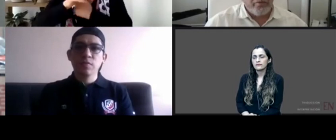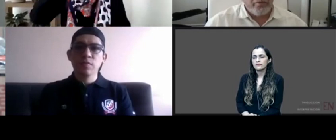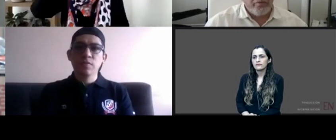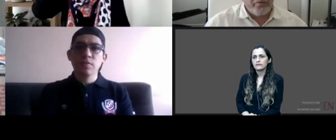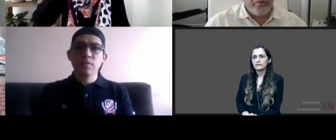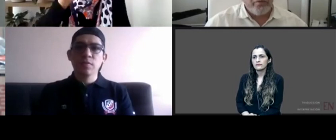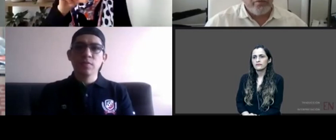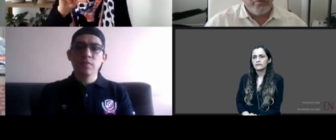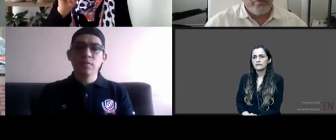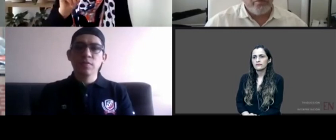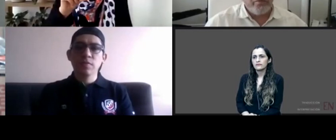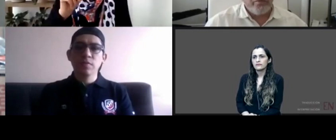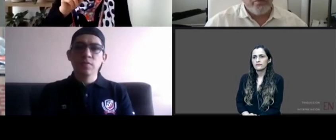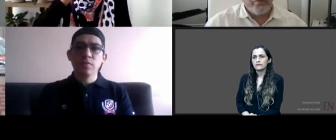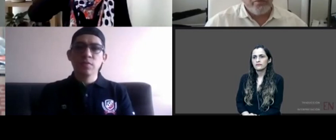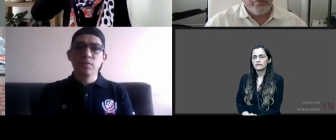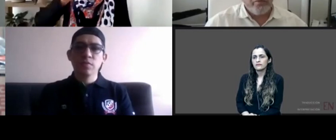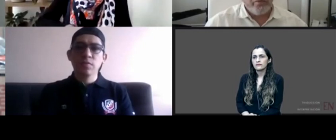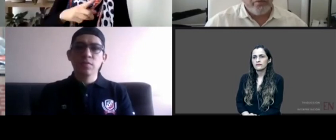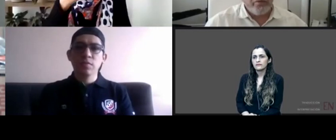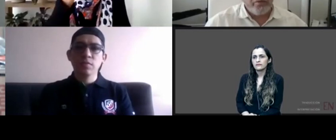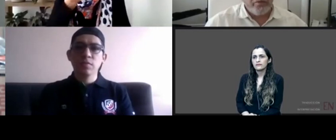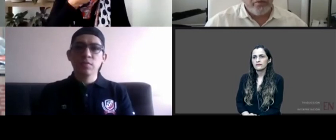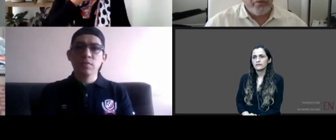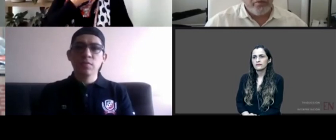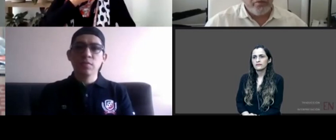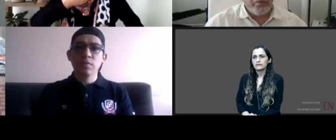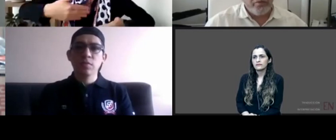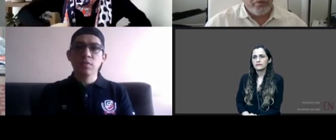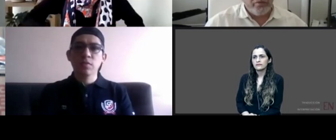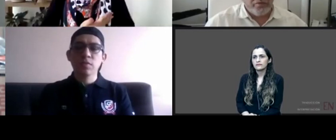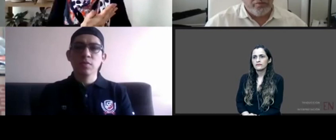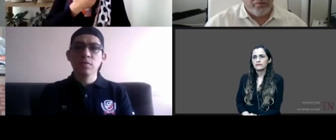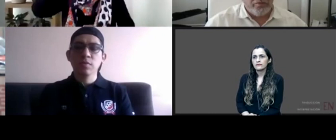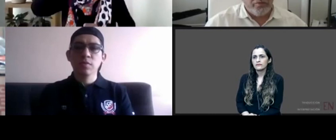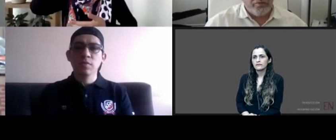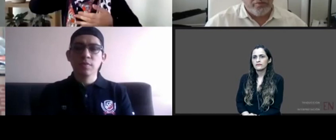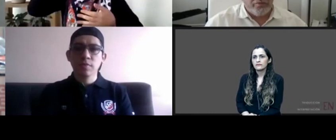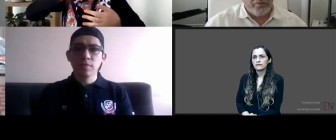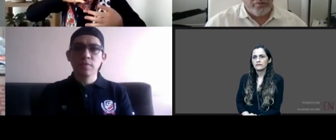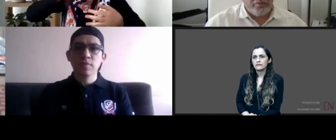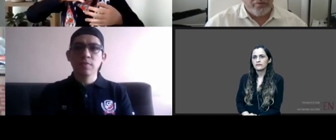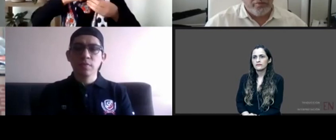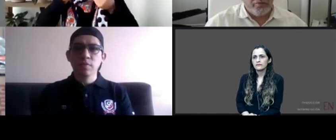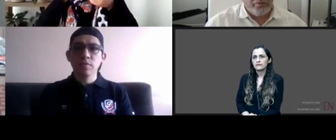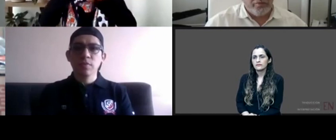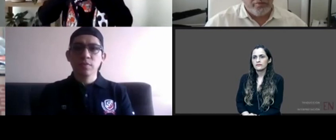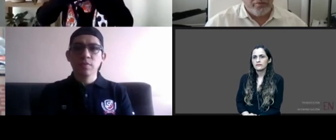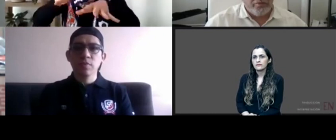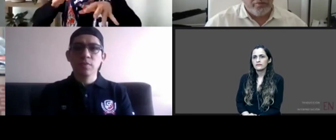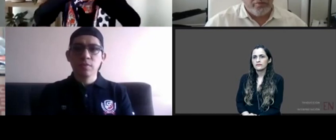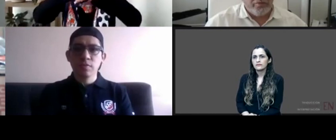poco diferente. Quiero aclarar que yo no estoy diciendo que ellos tengan un problema en el aprendizaje.